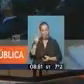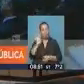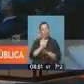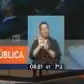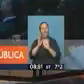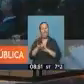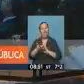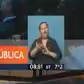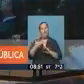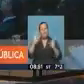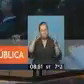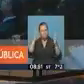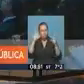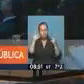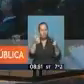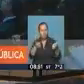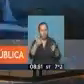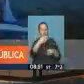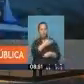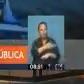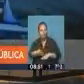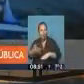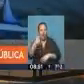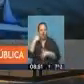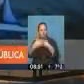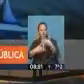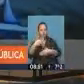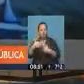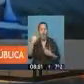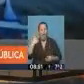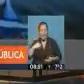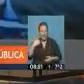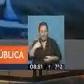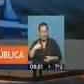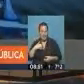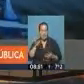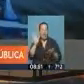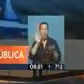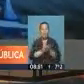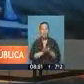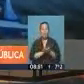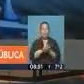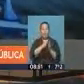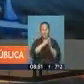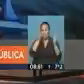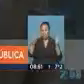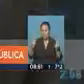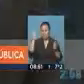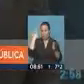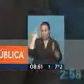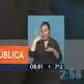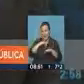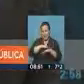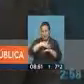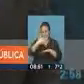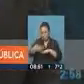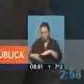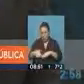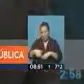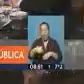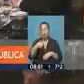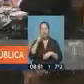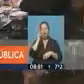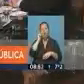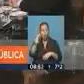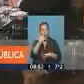de alguna manera porque ha dado seguimiento a todo el proceso que ha tenido Argentina en este último tiempo, en donde